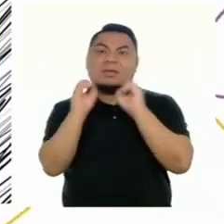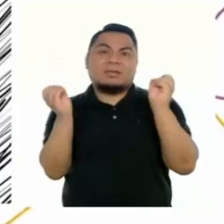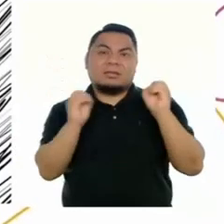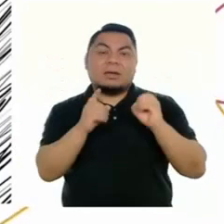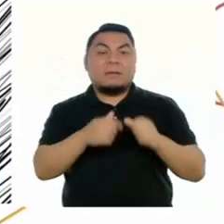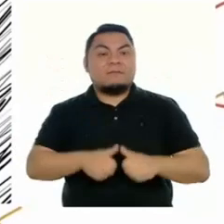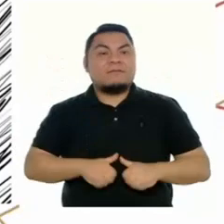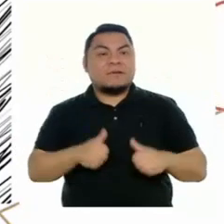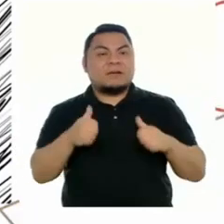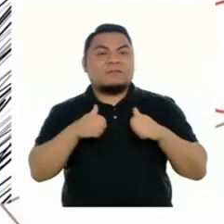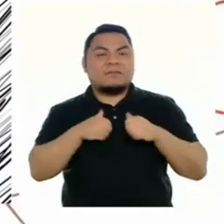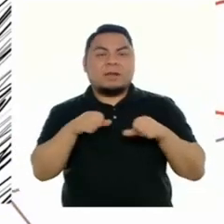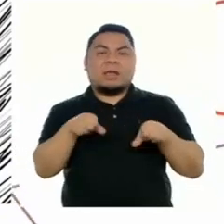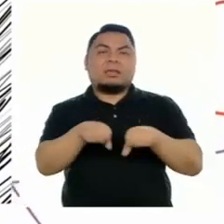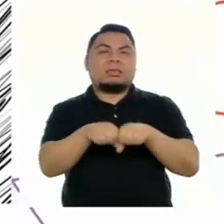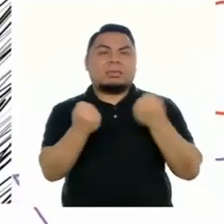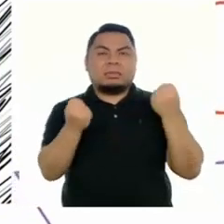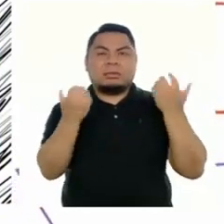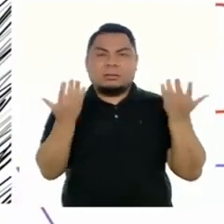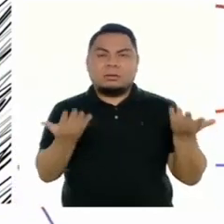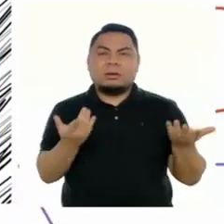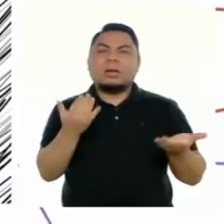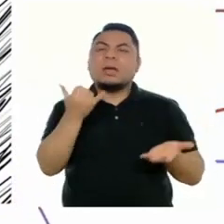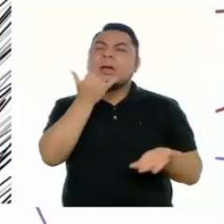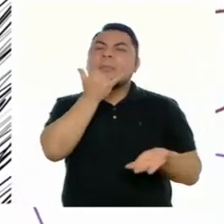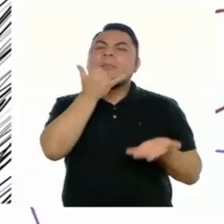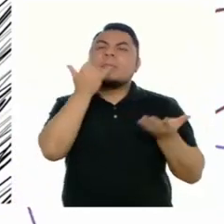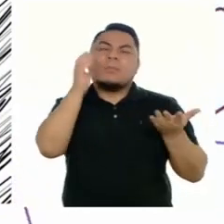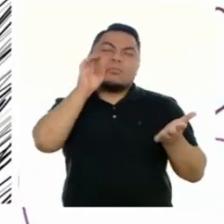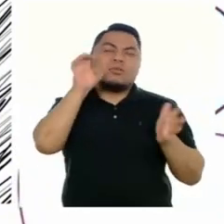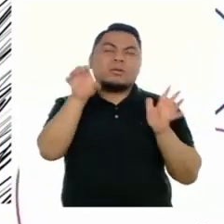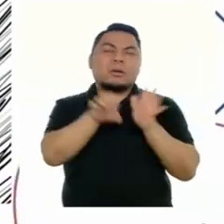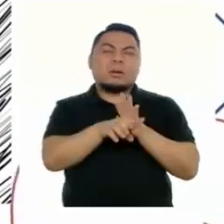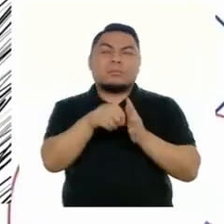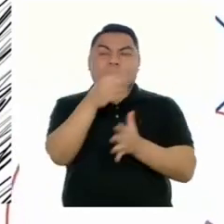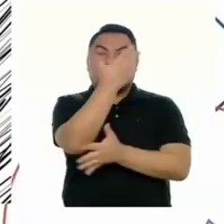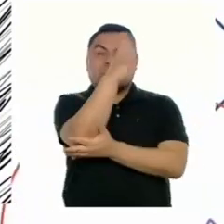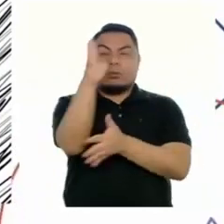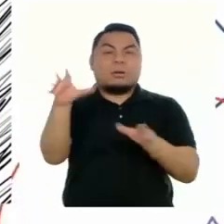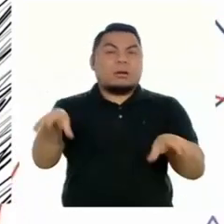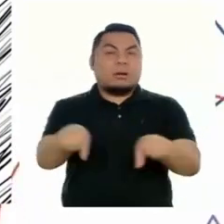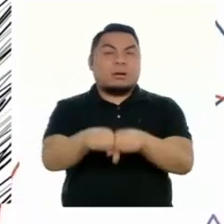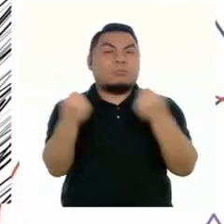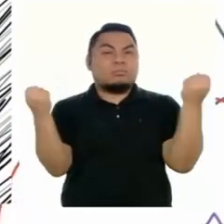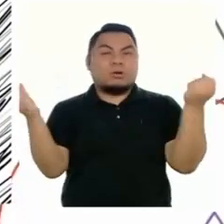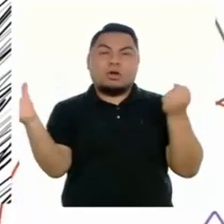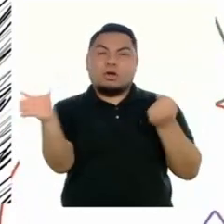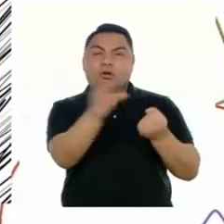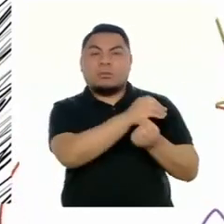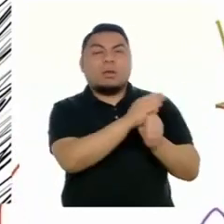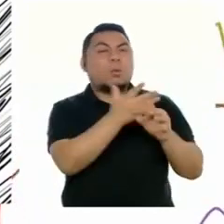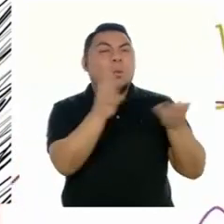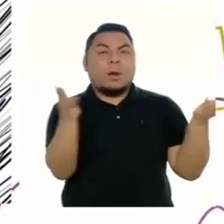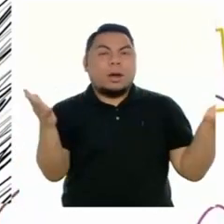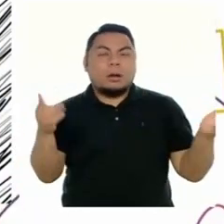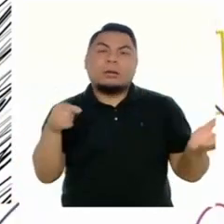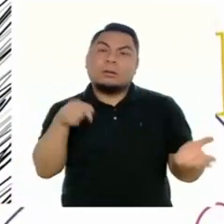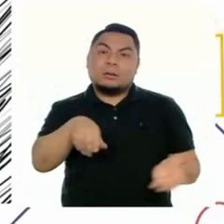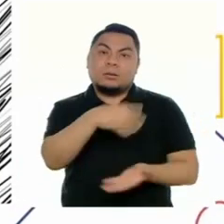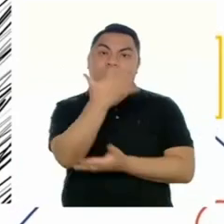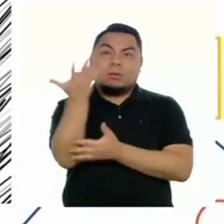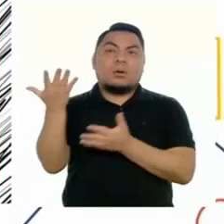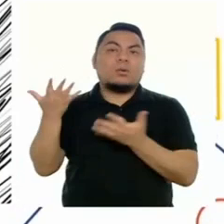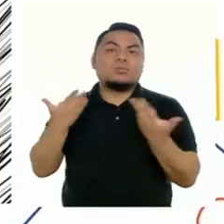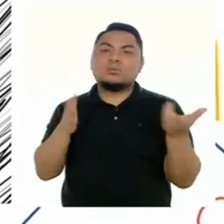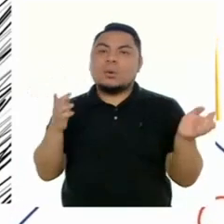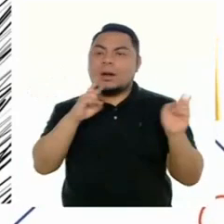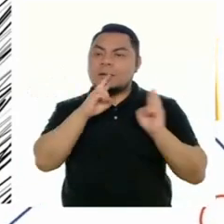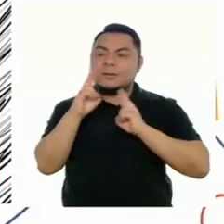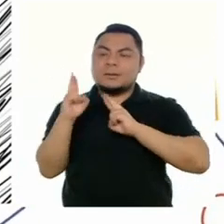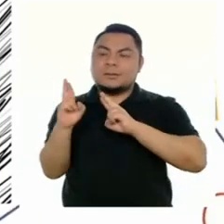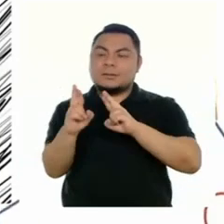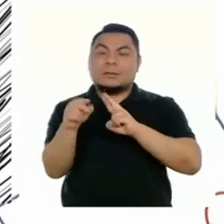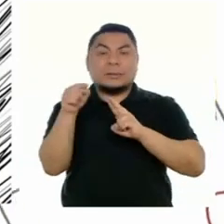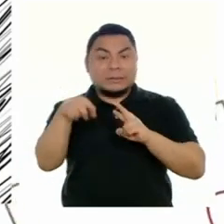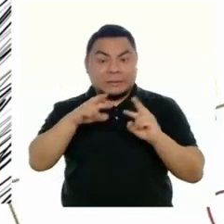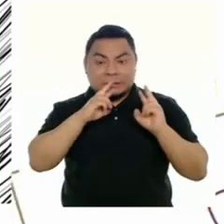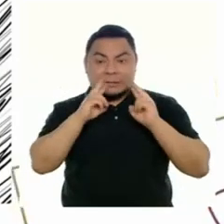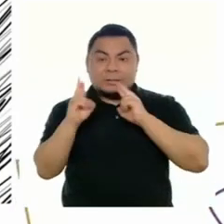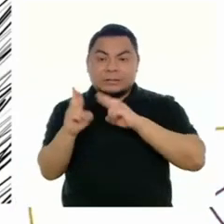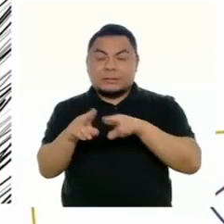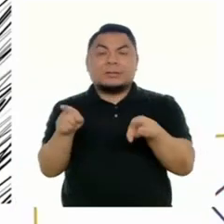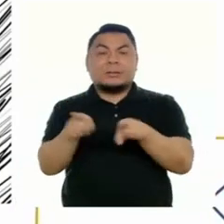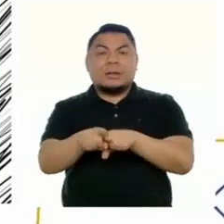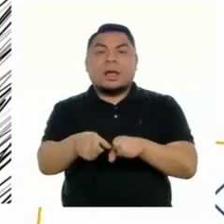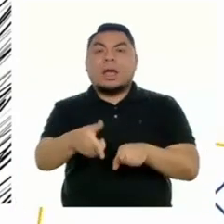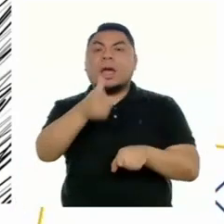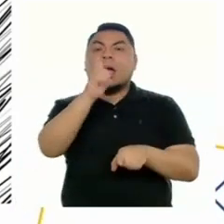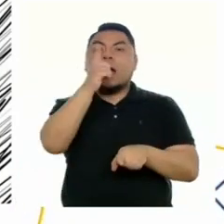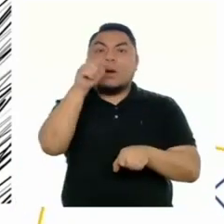la vida. ¿Qué crees que pasaría si desaparecieran nuestros bosques? Sin bosques no habría ríos. Los ríos son